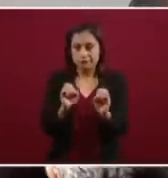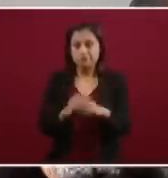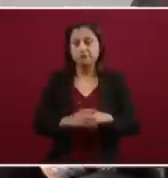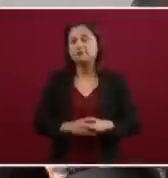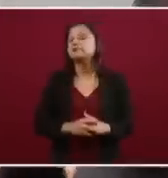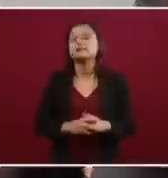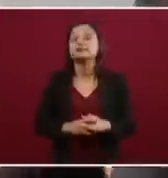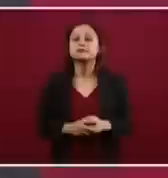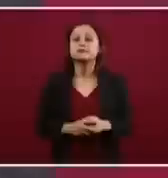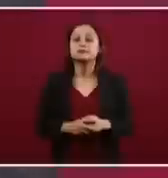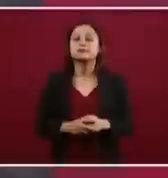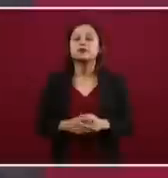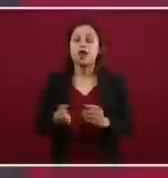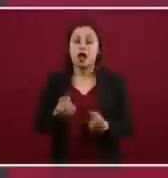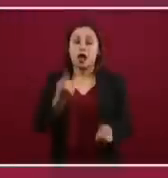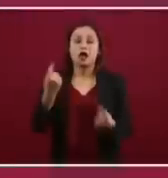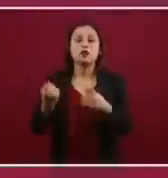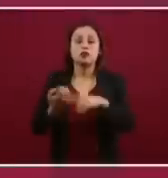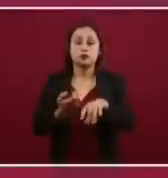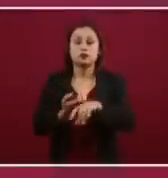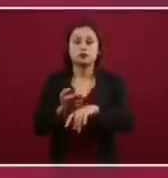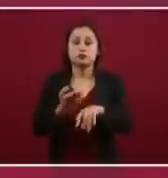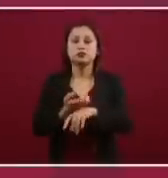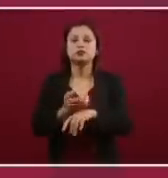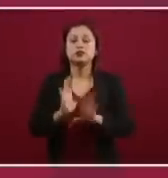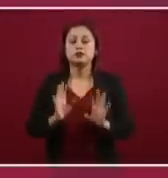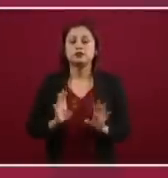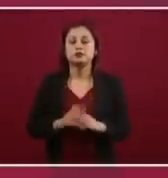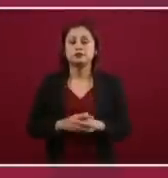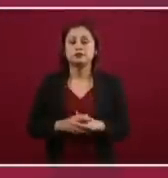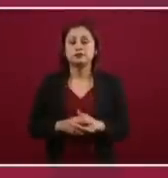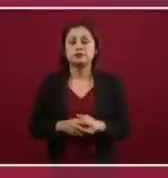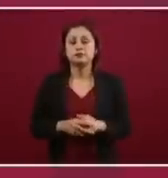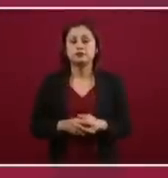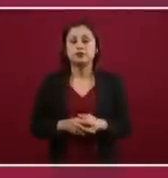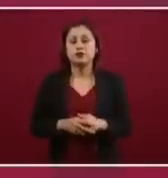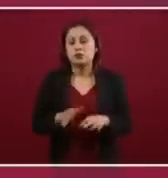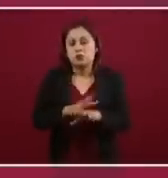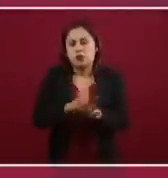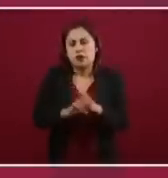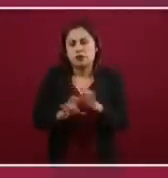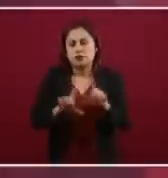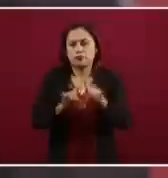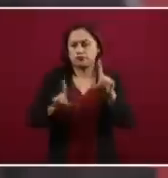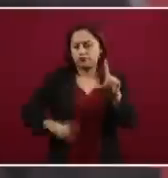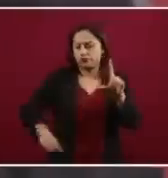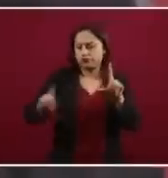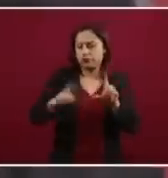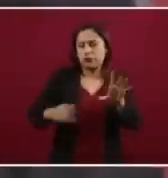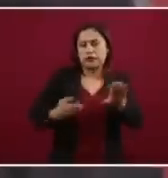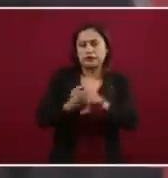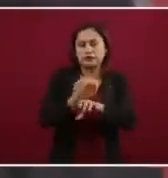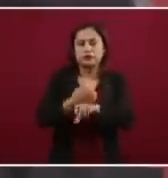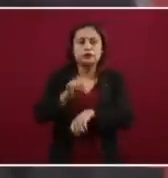O sea, que hay homicidios en 16 estados.